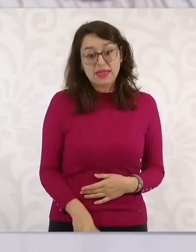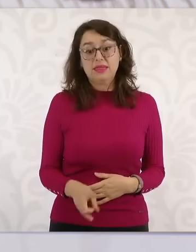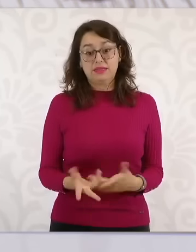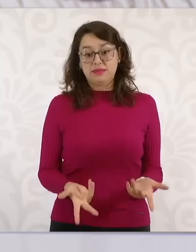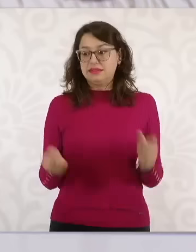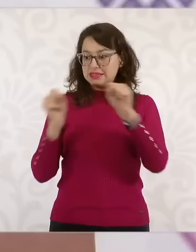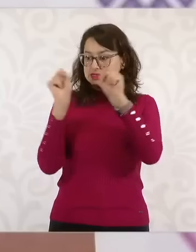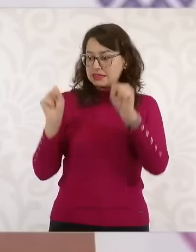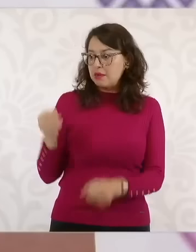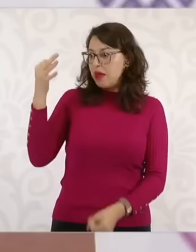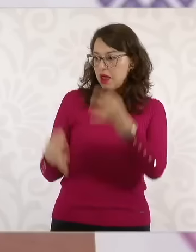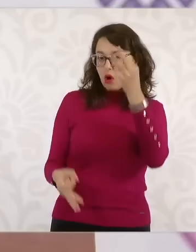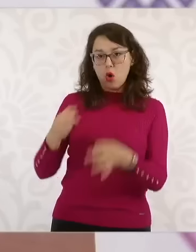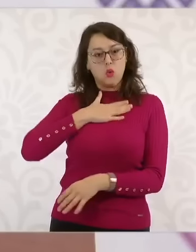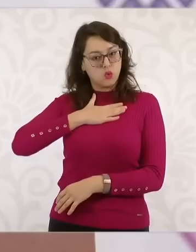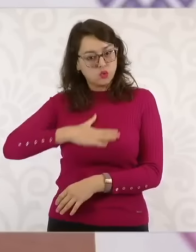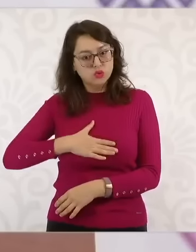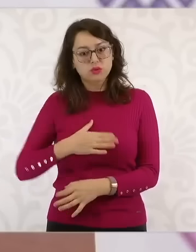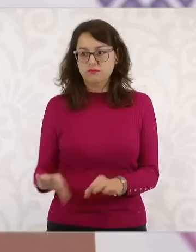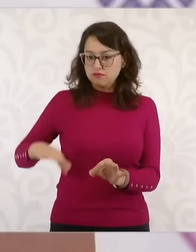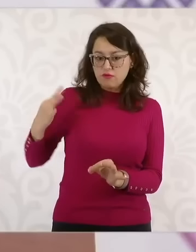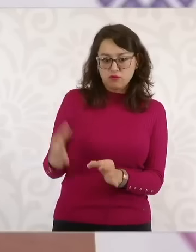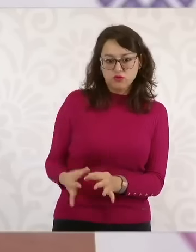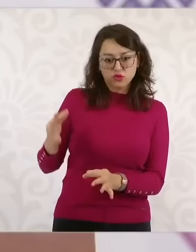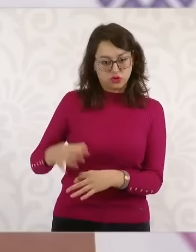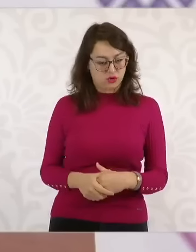justicia que funcione en nuestro país.